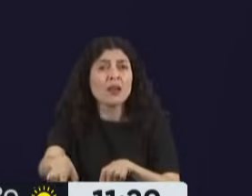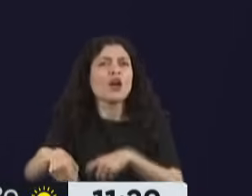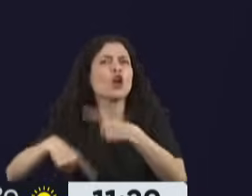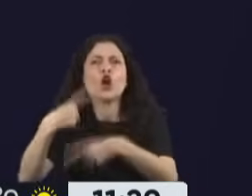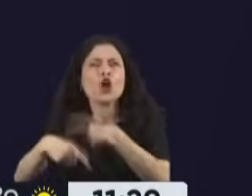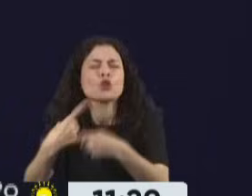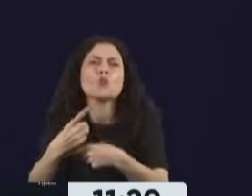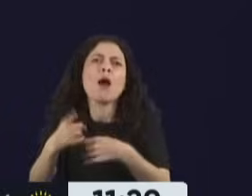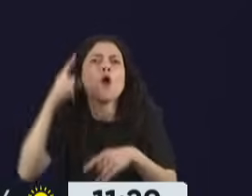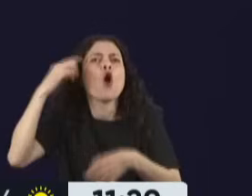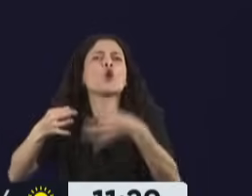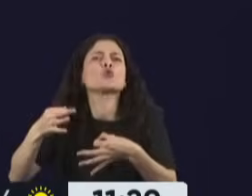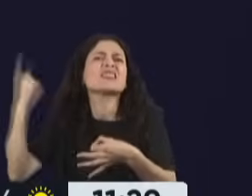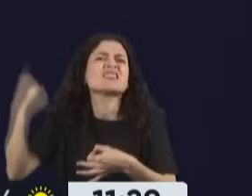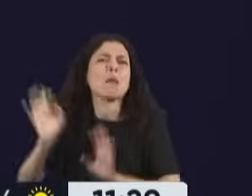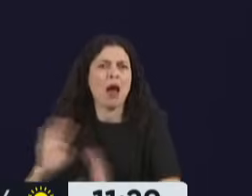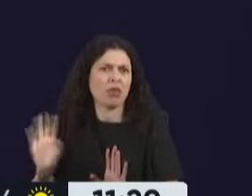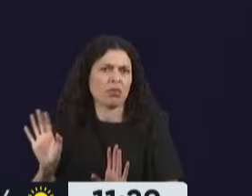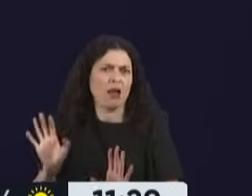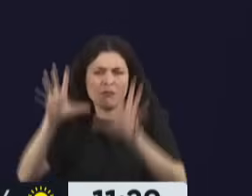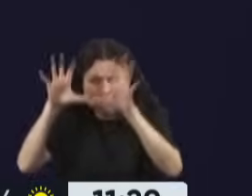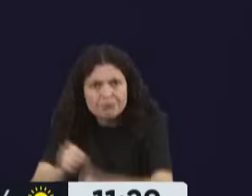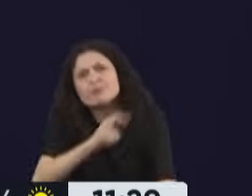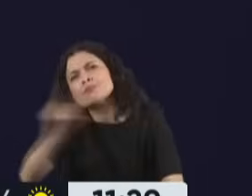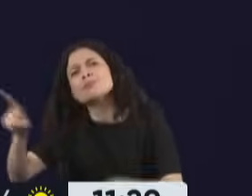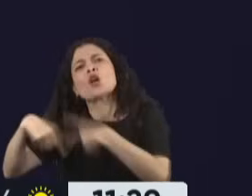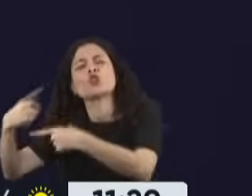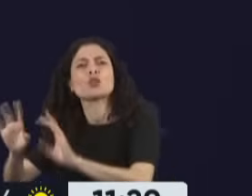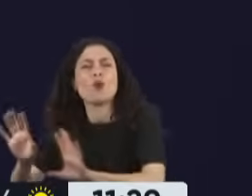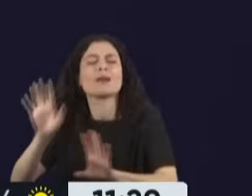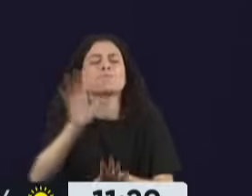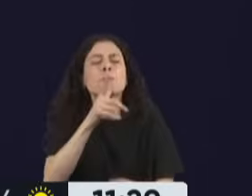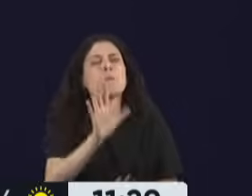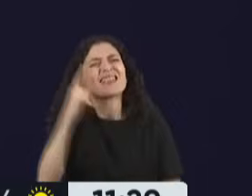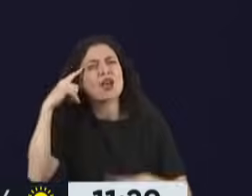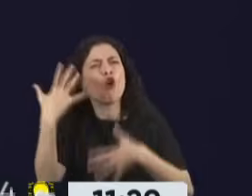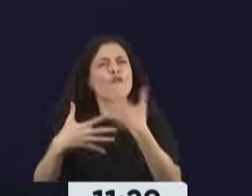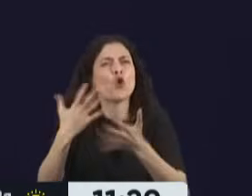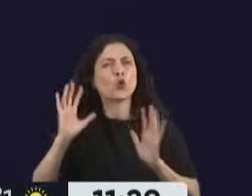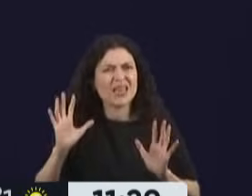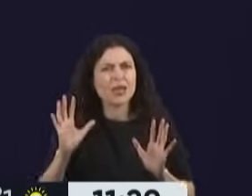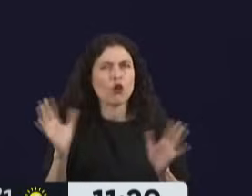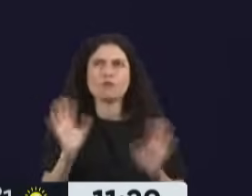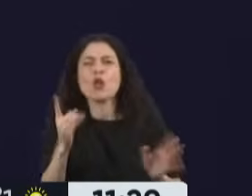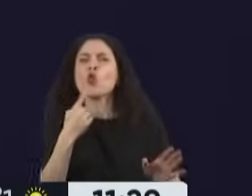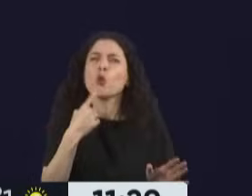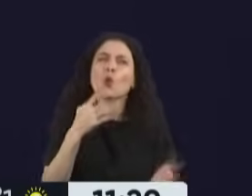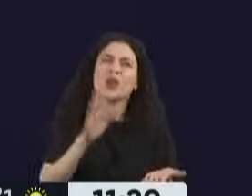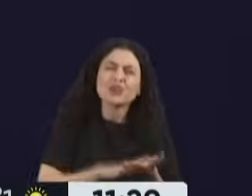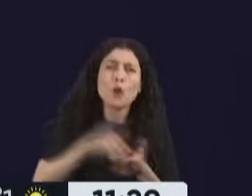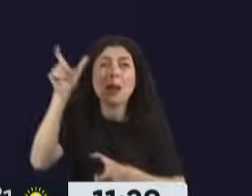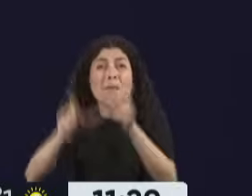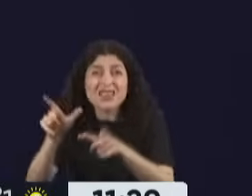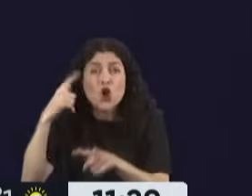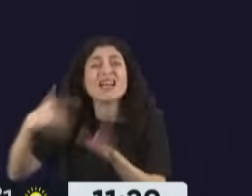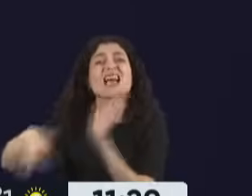el camino legal correspondiente. Sí hubo una confusión con el tema o no una confusión, pero sí alguna duda con respecto a los